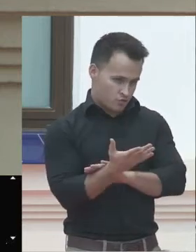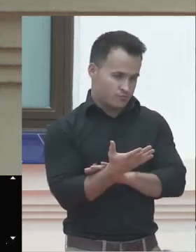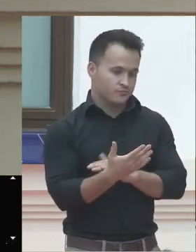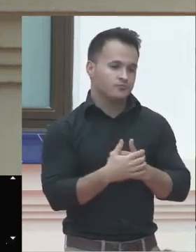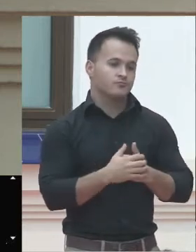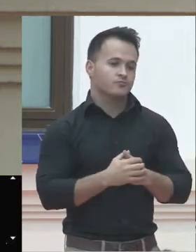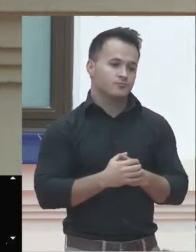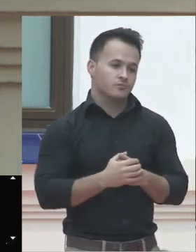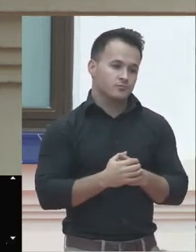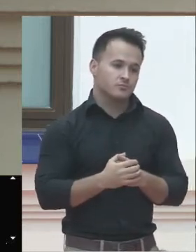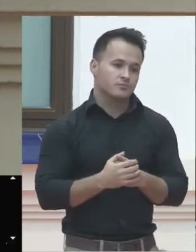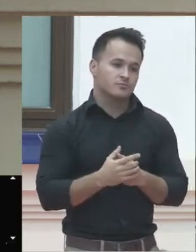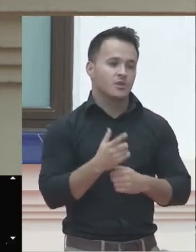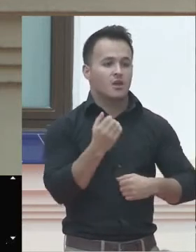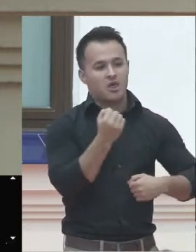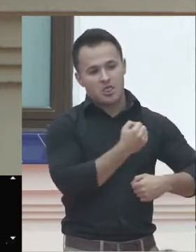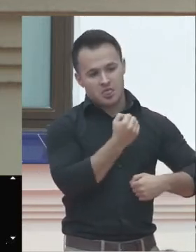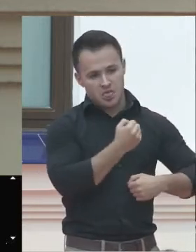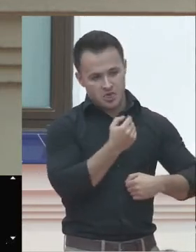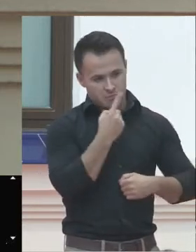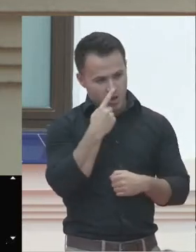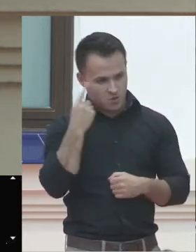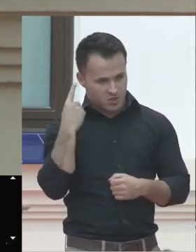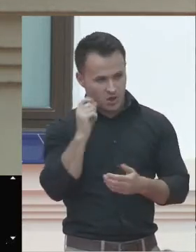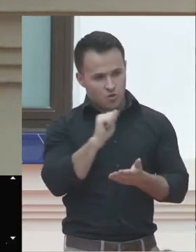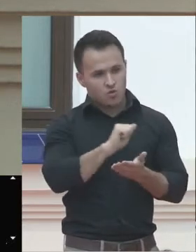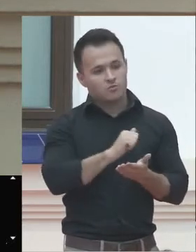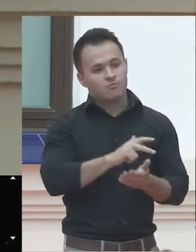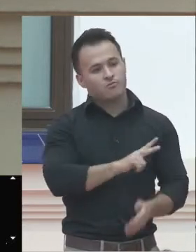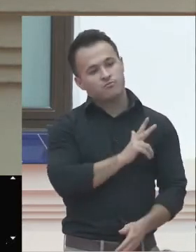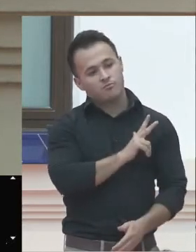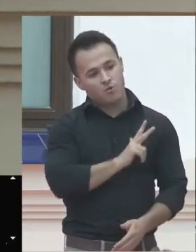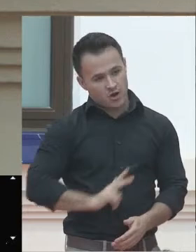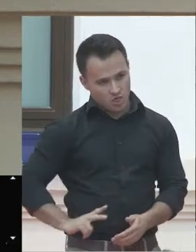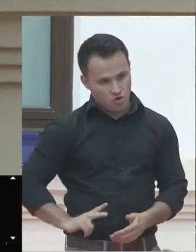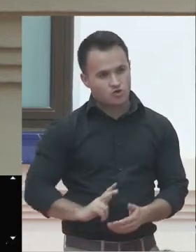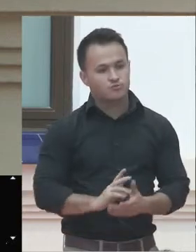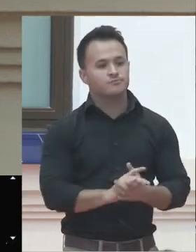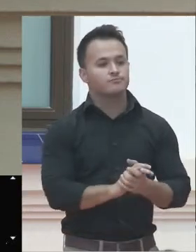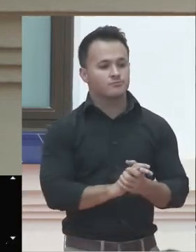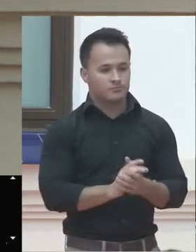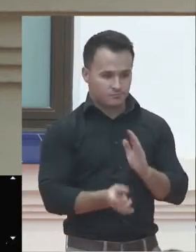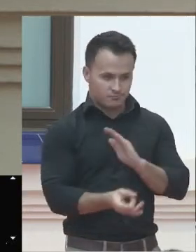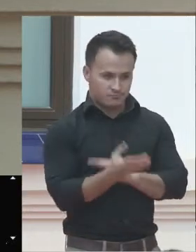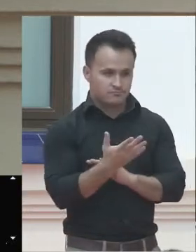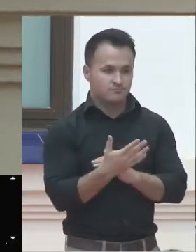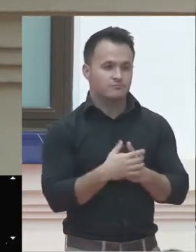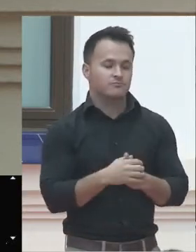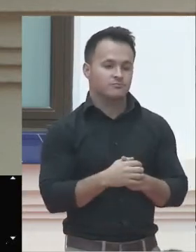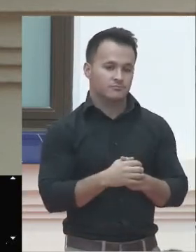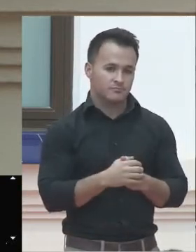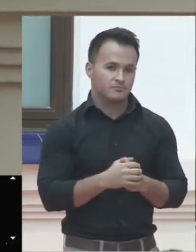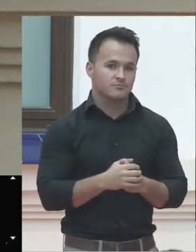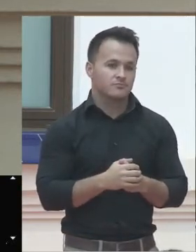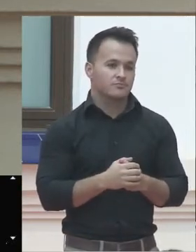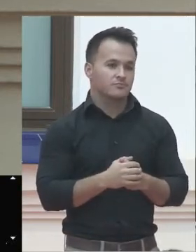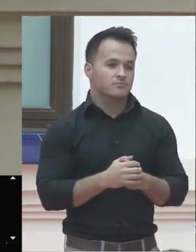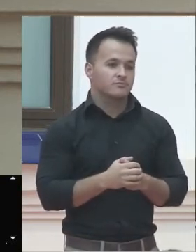pasado y que entrará en vigor pues inmediatamente después de su